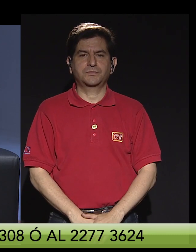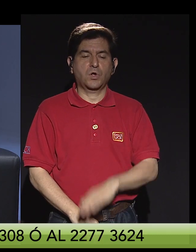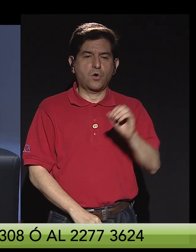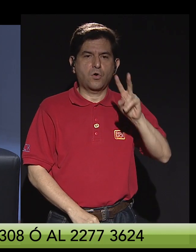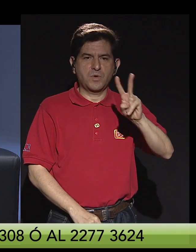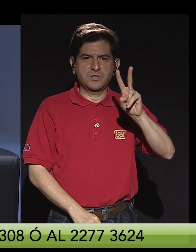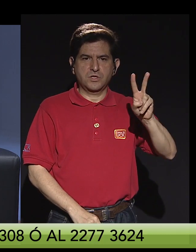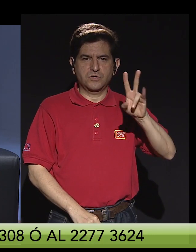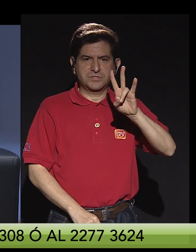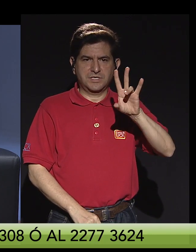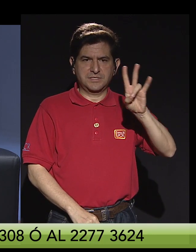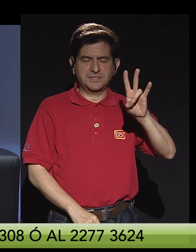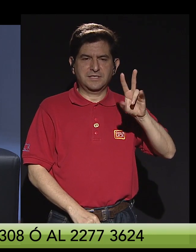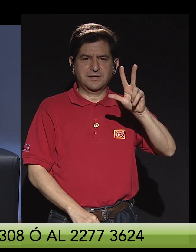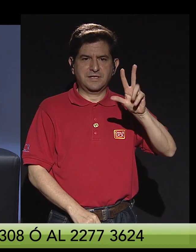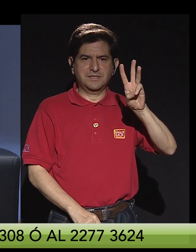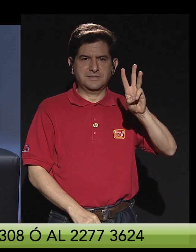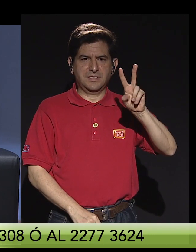2277-3308 o